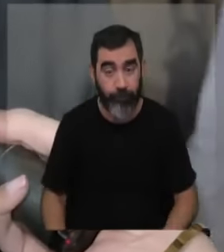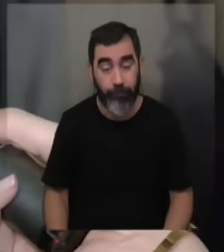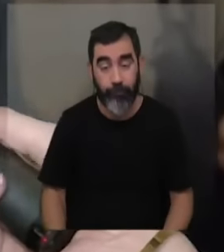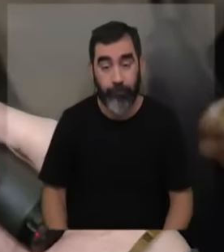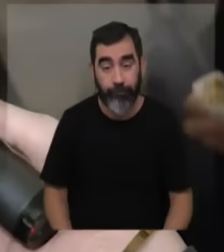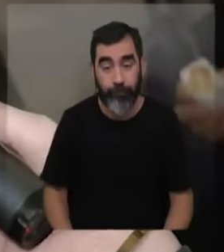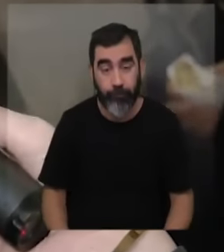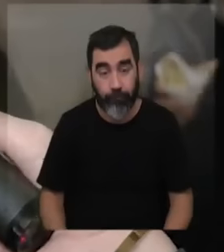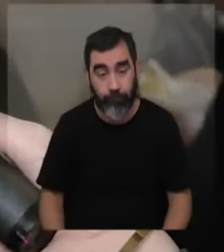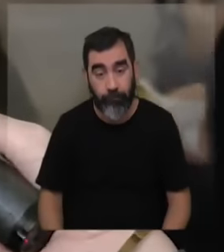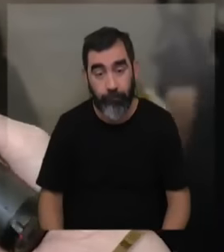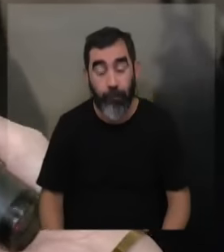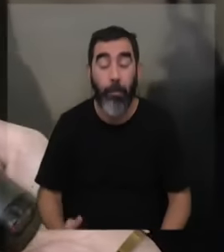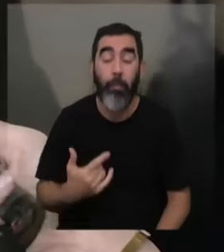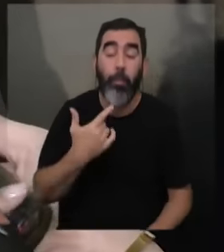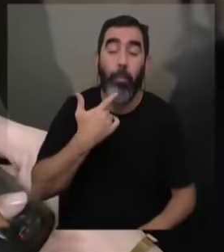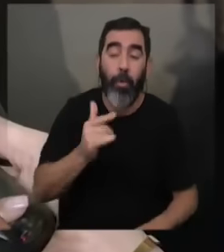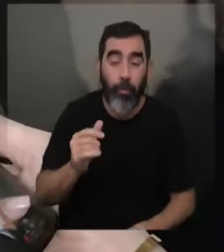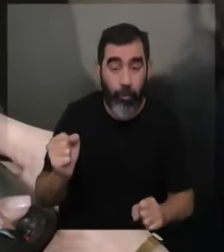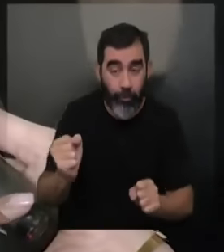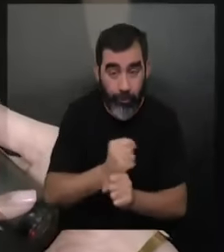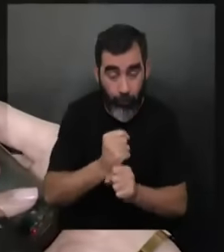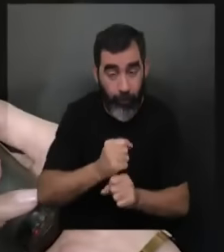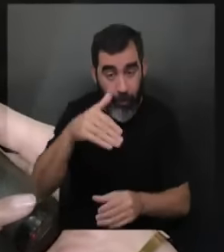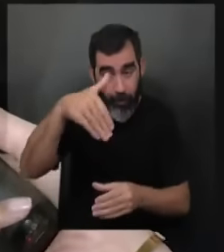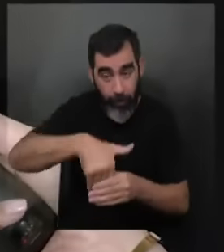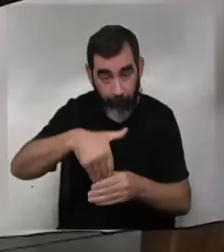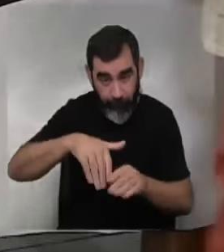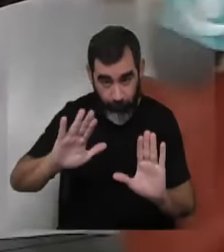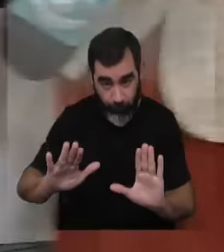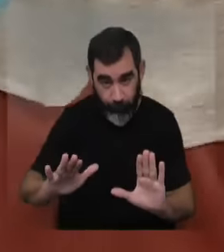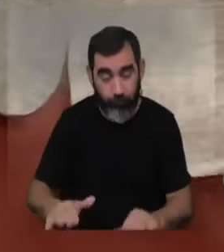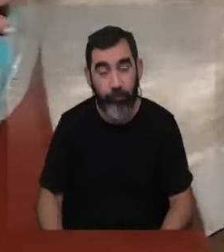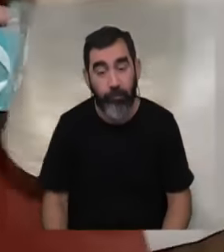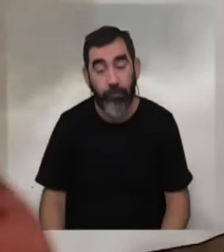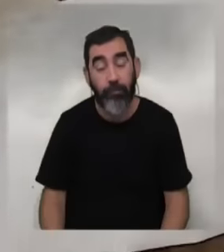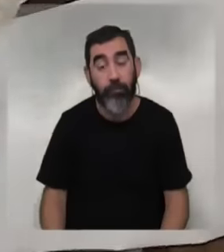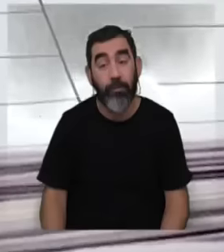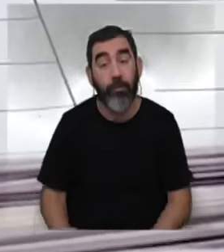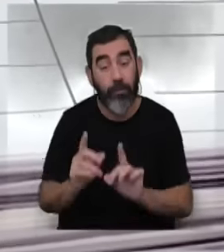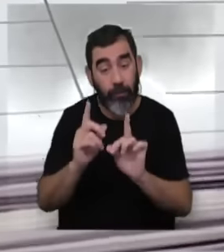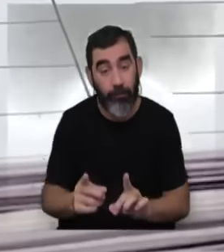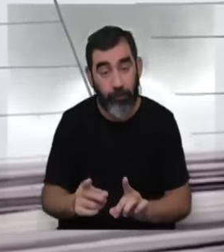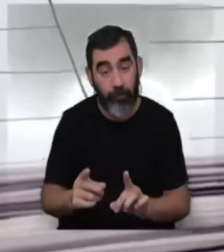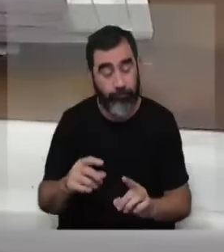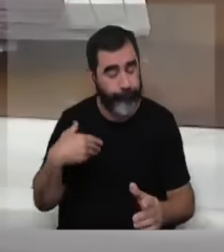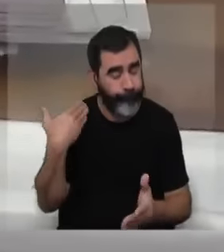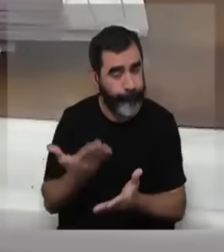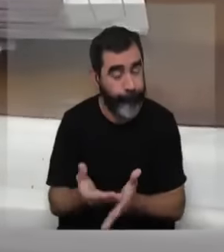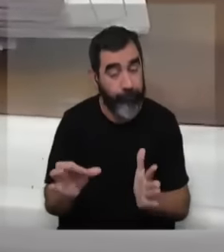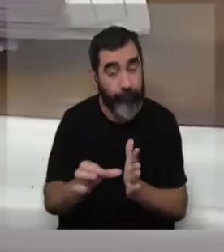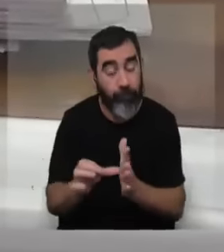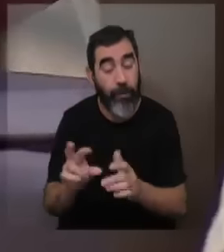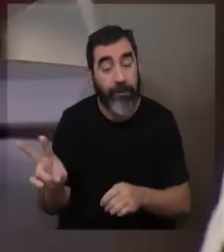Sí ocurriera una ratificación de ese plebiscito que aparte de tirar abajo un sistema de